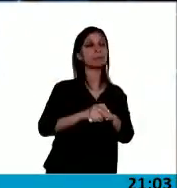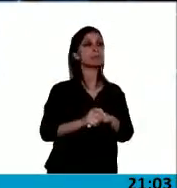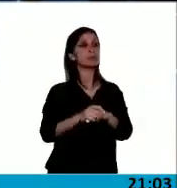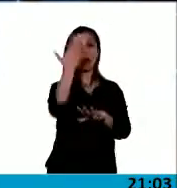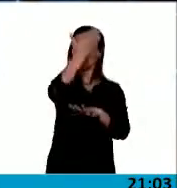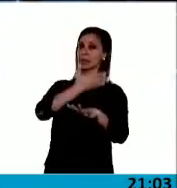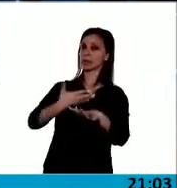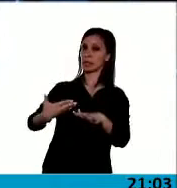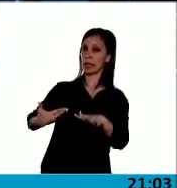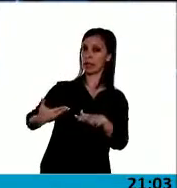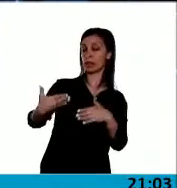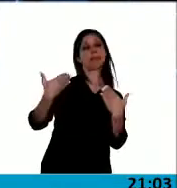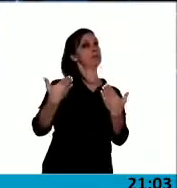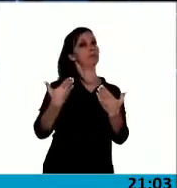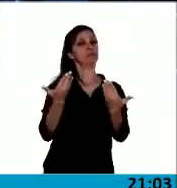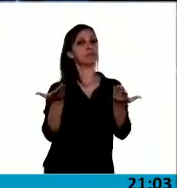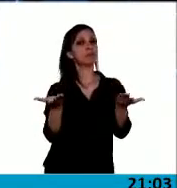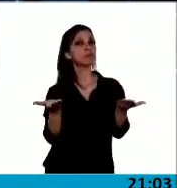dando